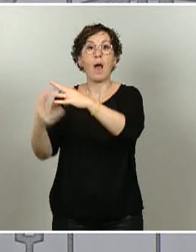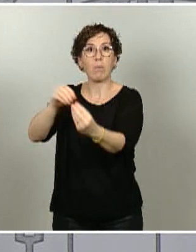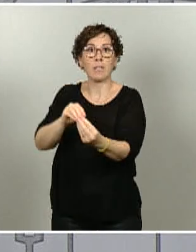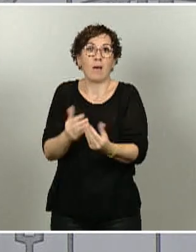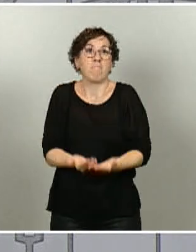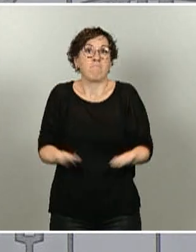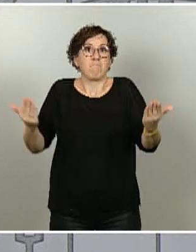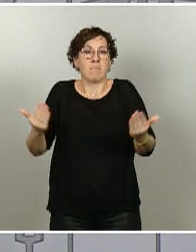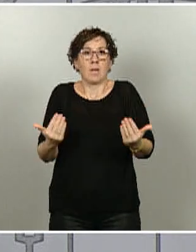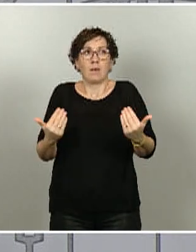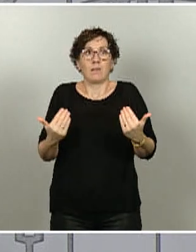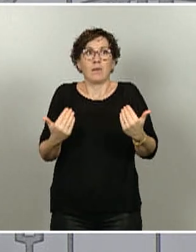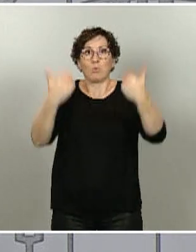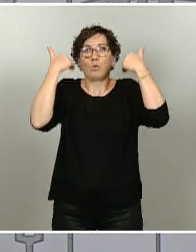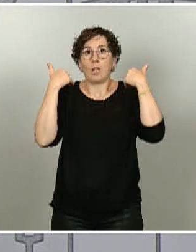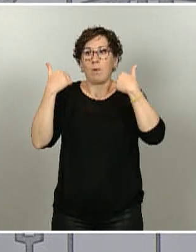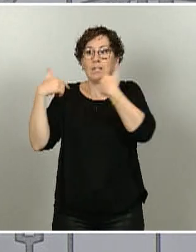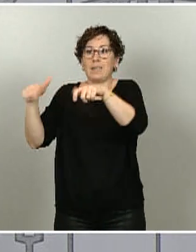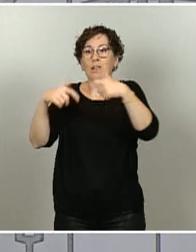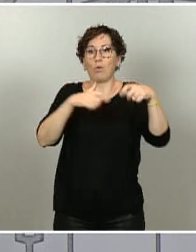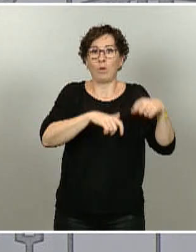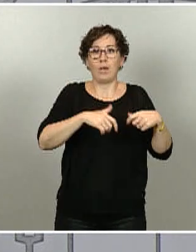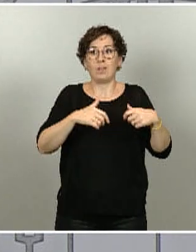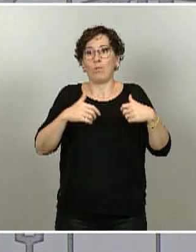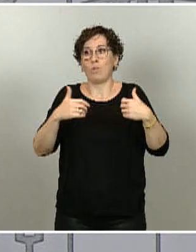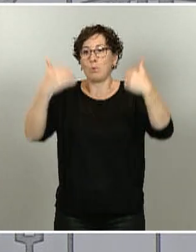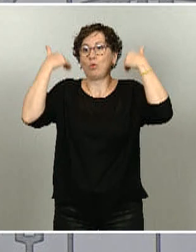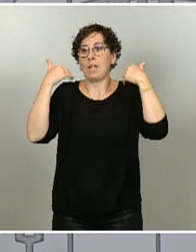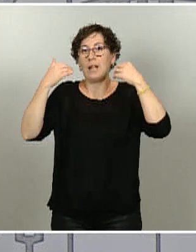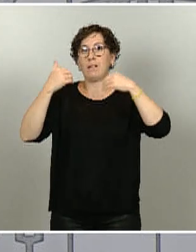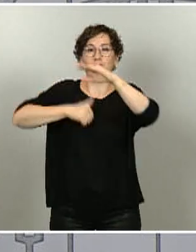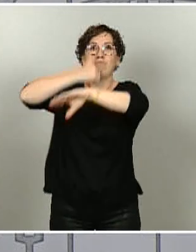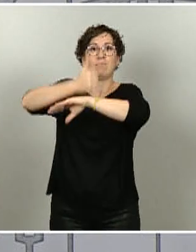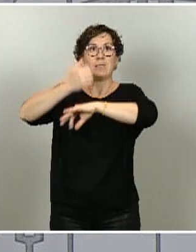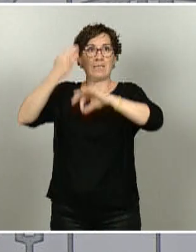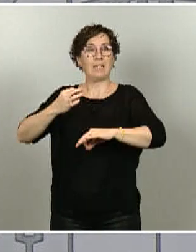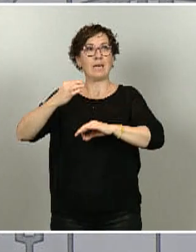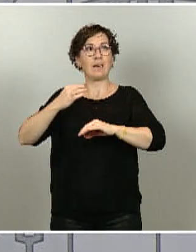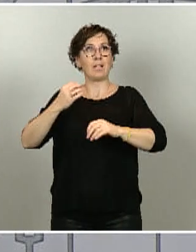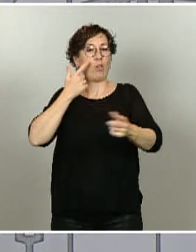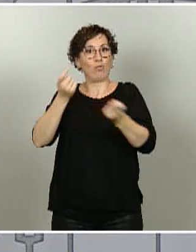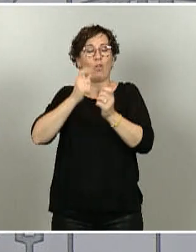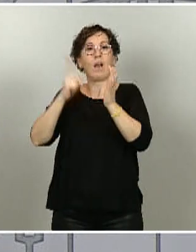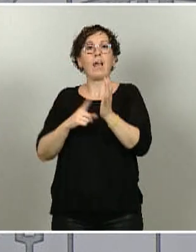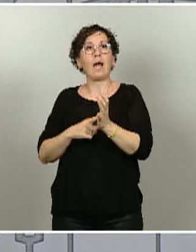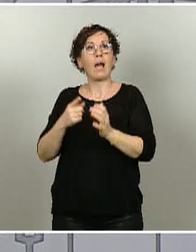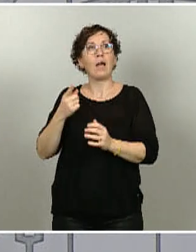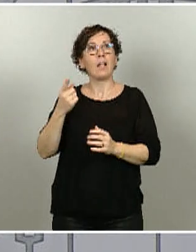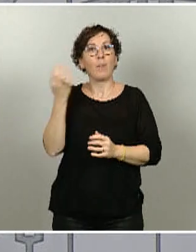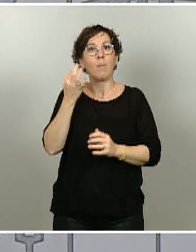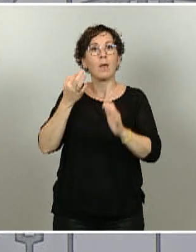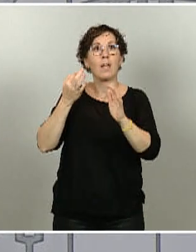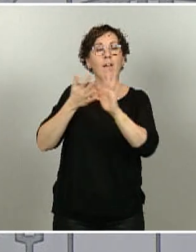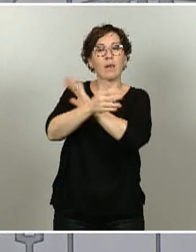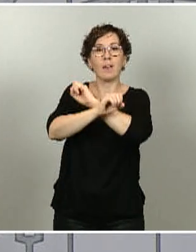diferentes sectores, los que tienen que decidir si eso es una situación legal admisible o no. La verdad es que no puedo hablar mucho de